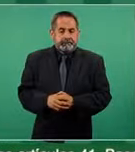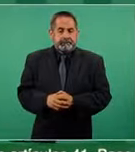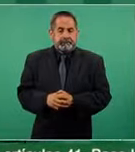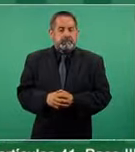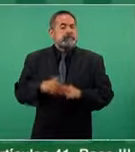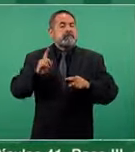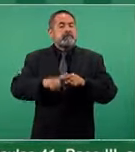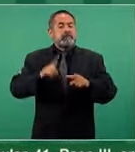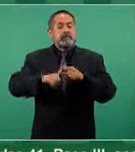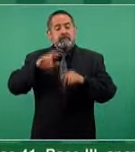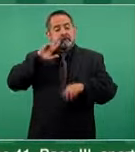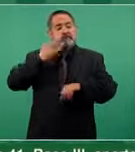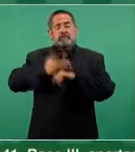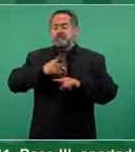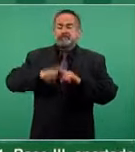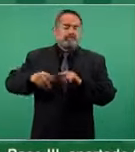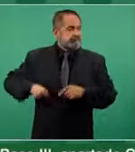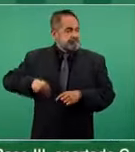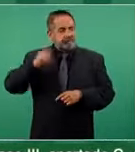¿Quién fue el responsable